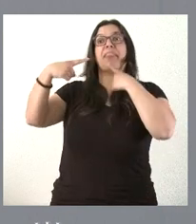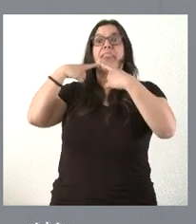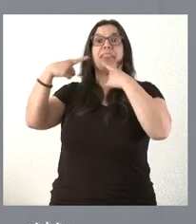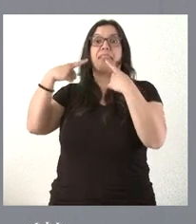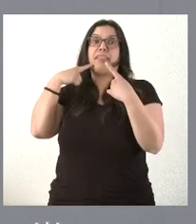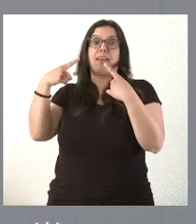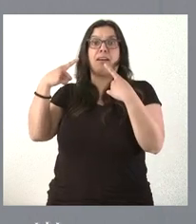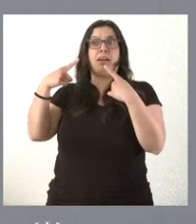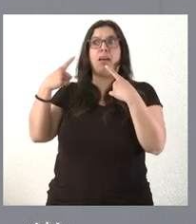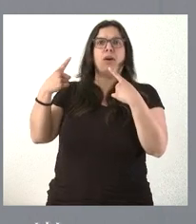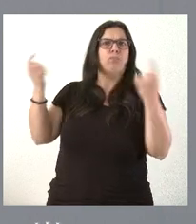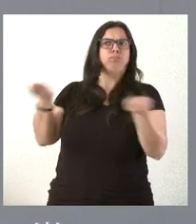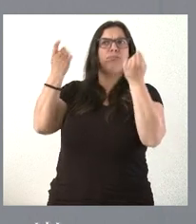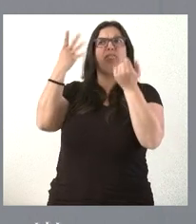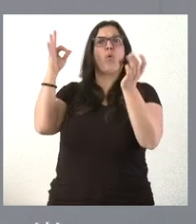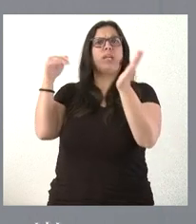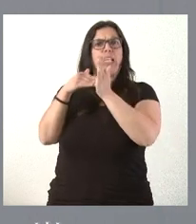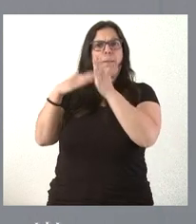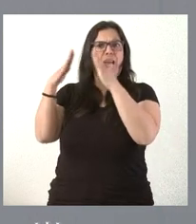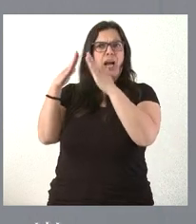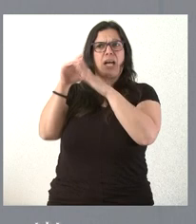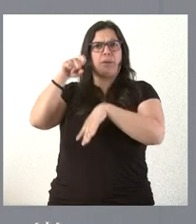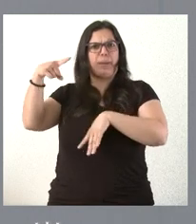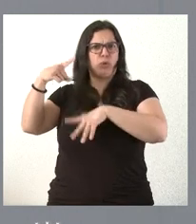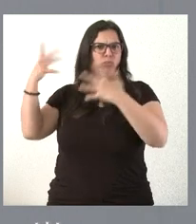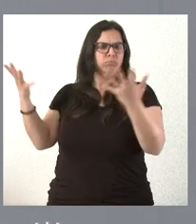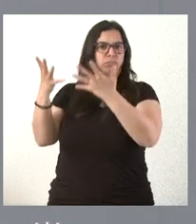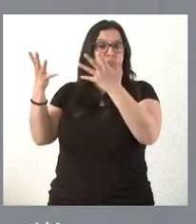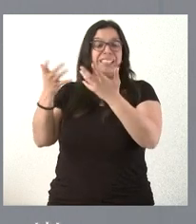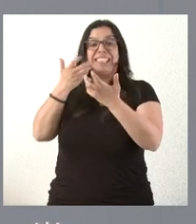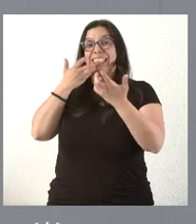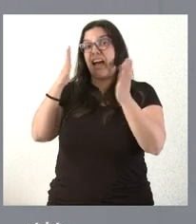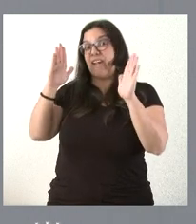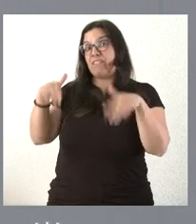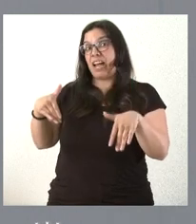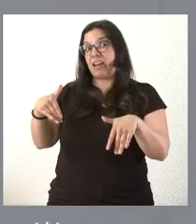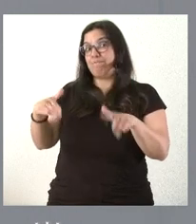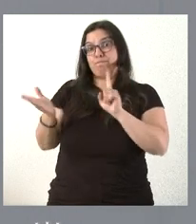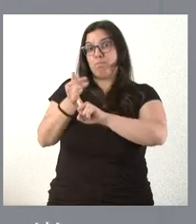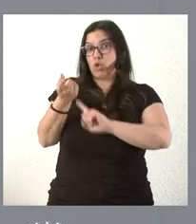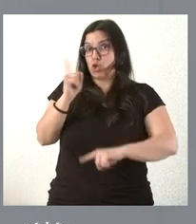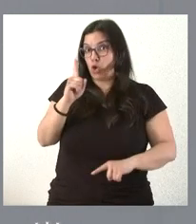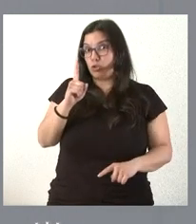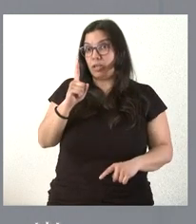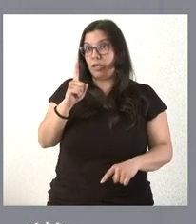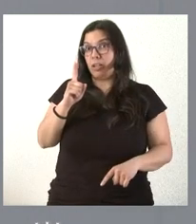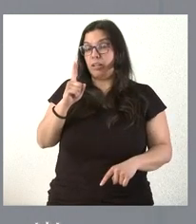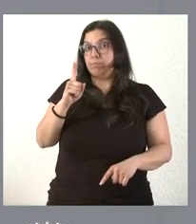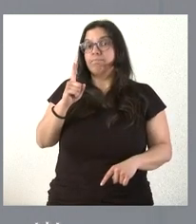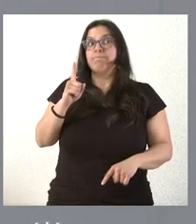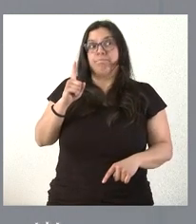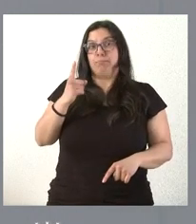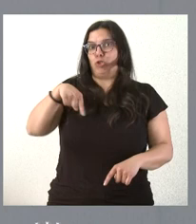expectativa en torno a 50.000 viviendas. Creemos que, si al final no se llega a 50.000 viviendas, no será porque no lo hemos advertido,